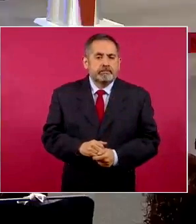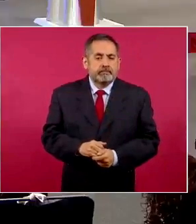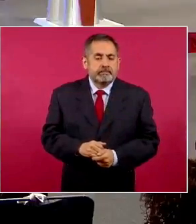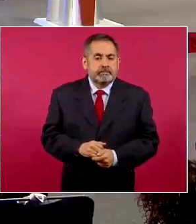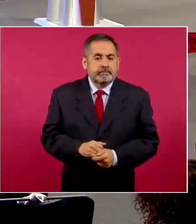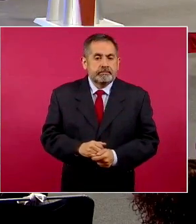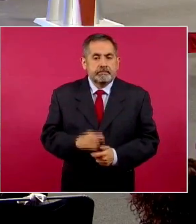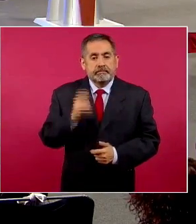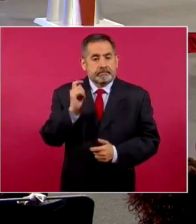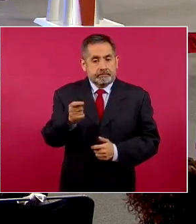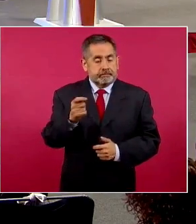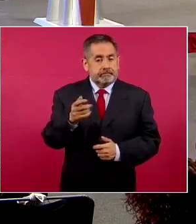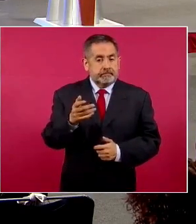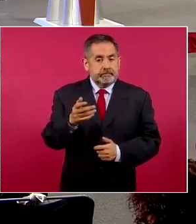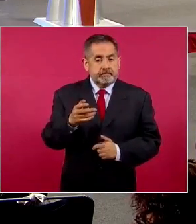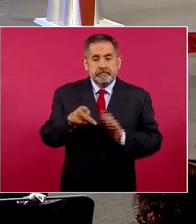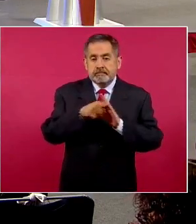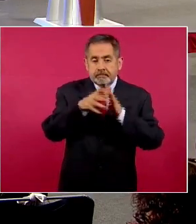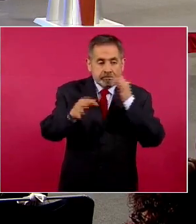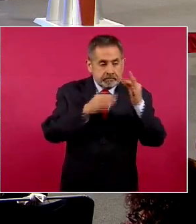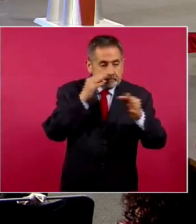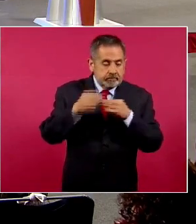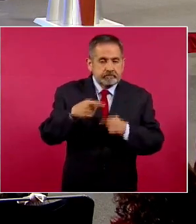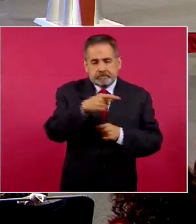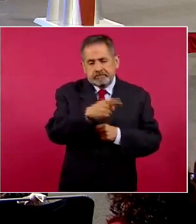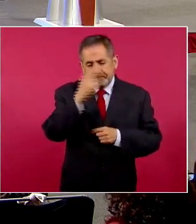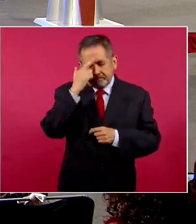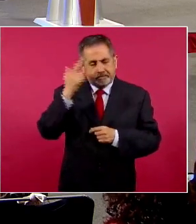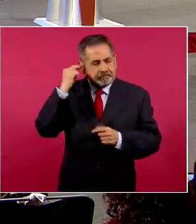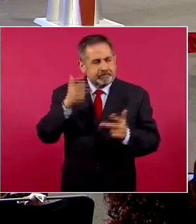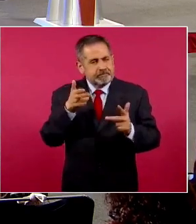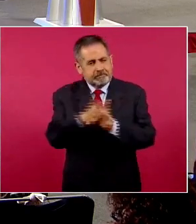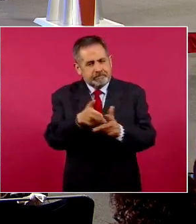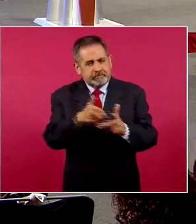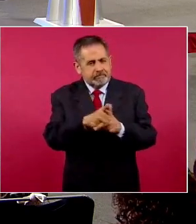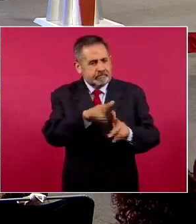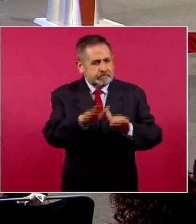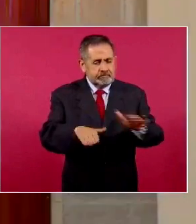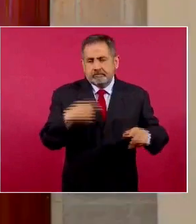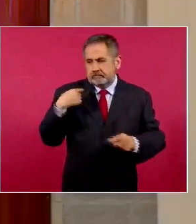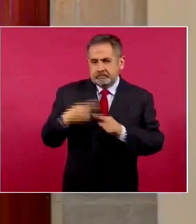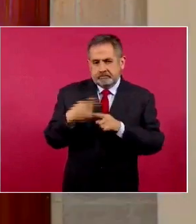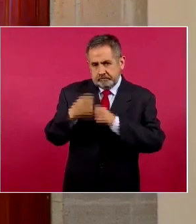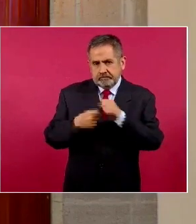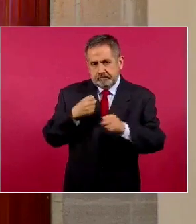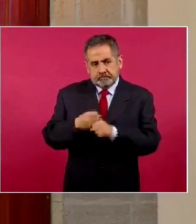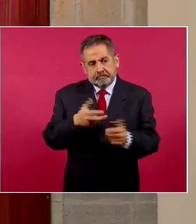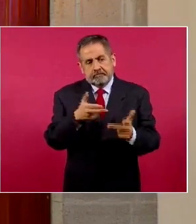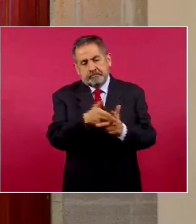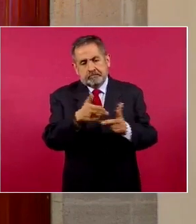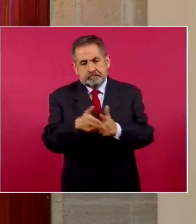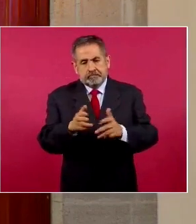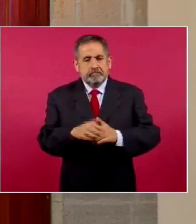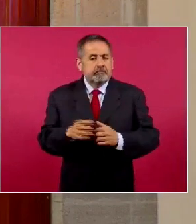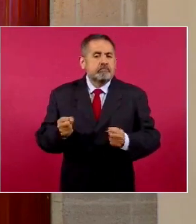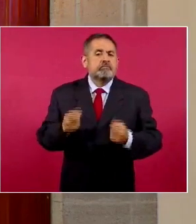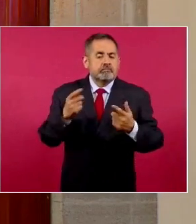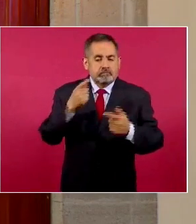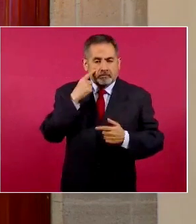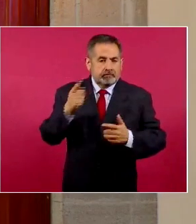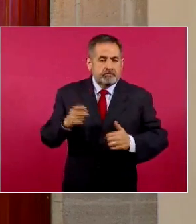En el caso de periodistas que han sido asesinados en este año, la